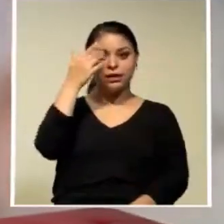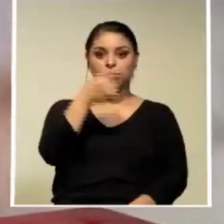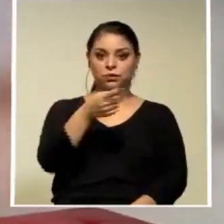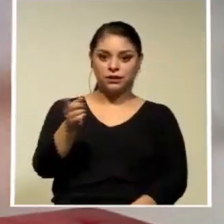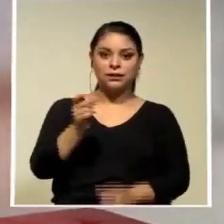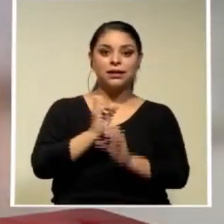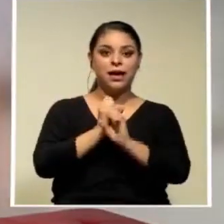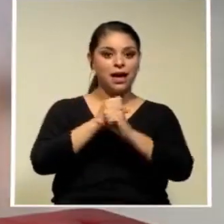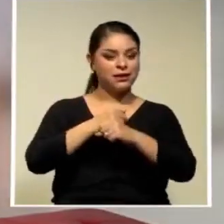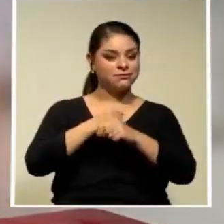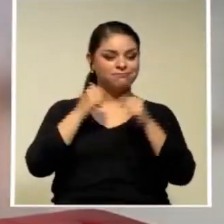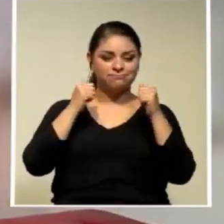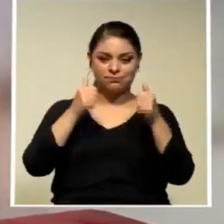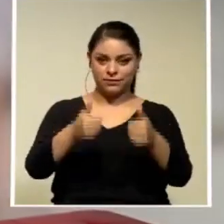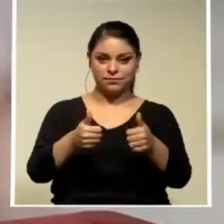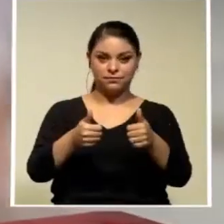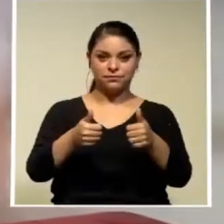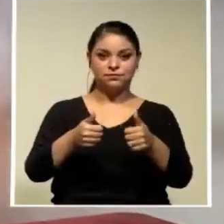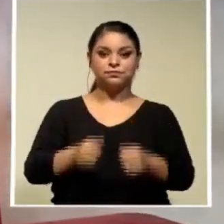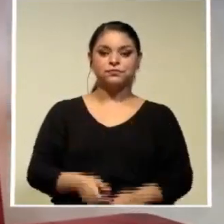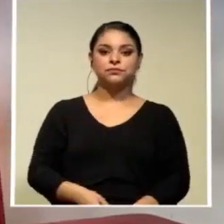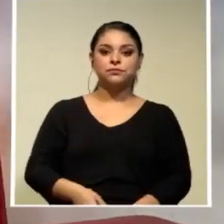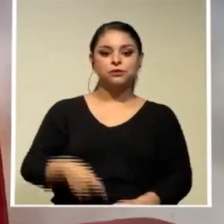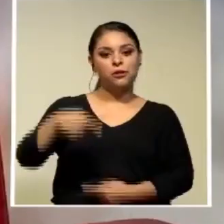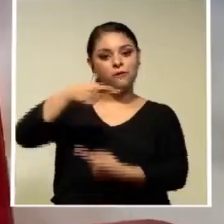haciendo súper bien. Vuelta.